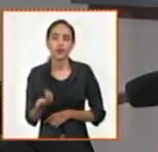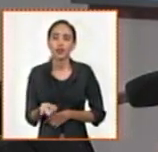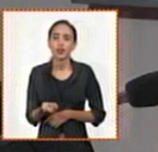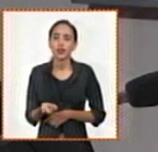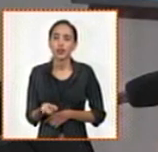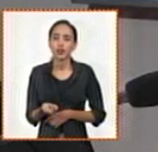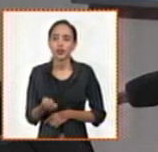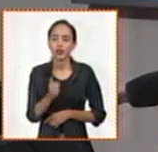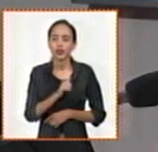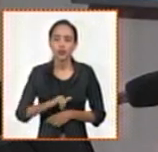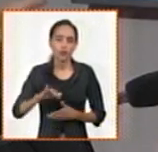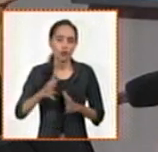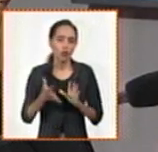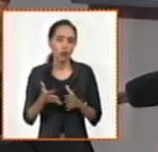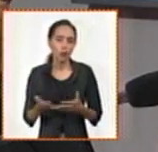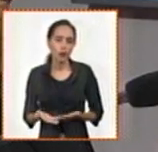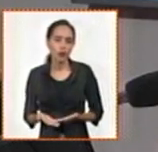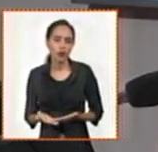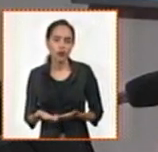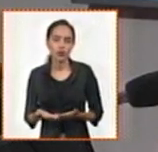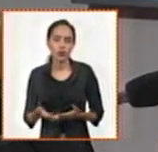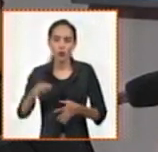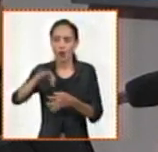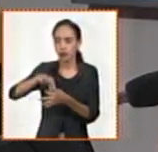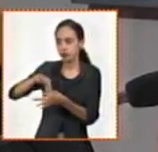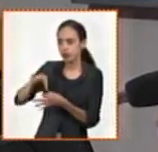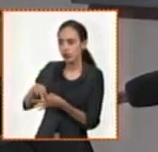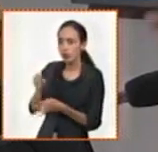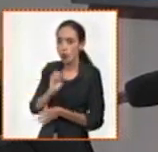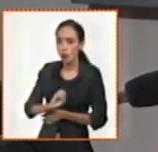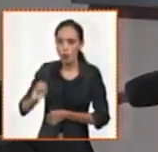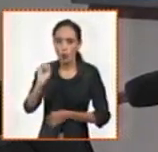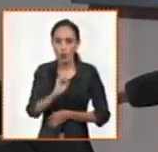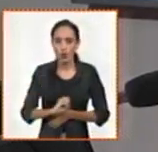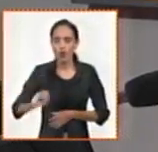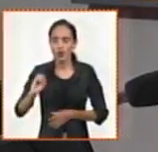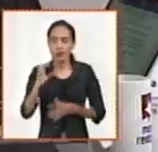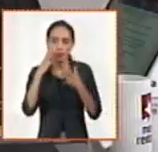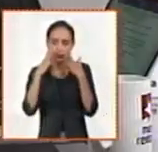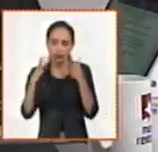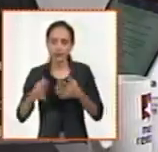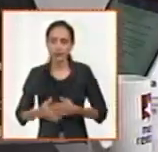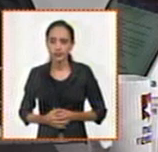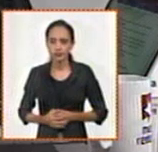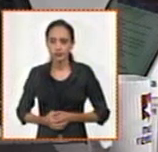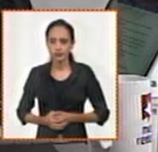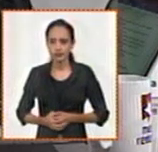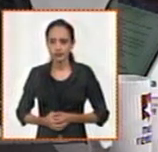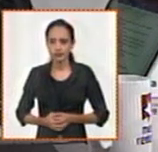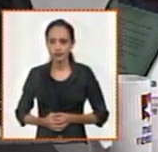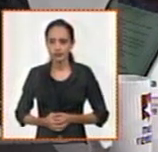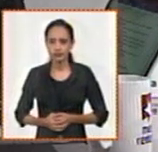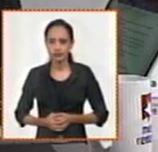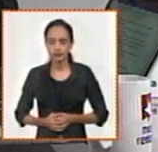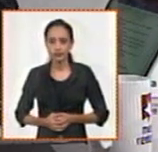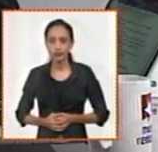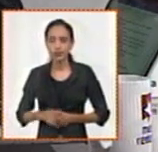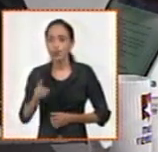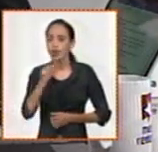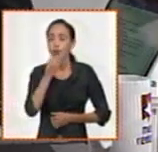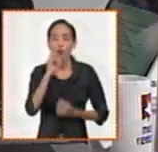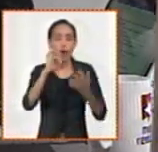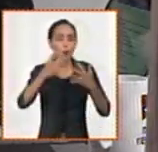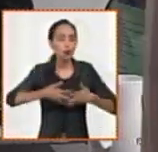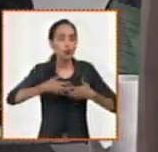monocultivos orgánicos de élite, ¿no? Por eso la agroecología no puede ser monoproductora,